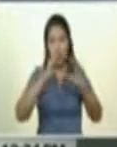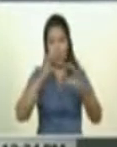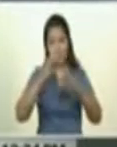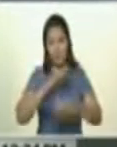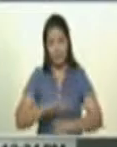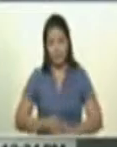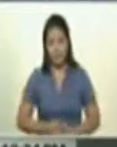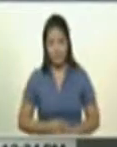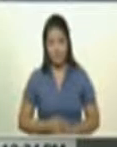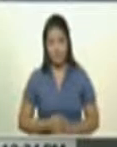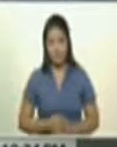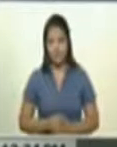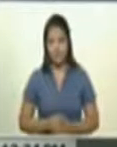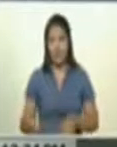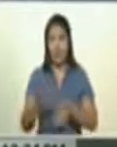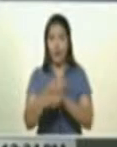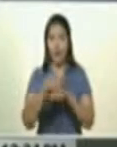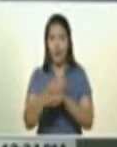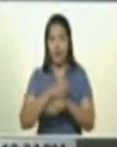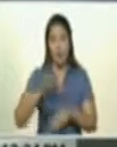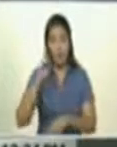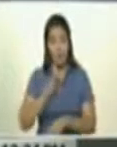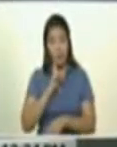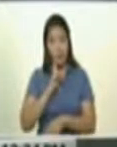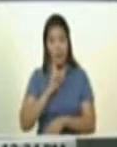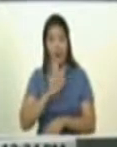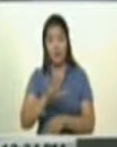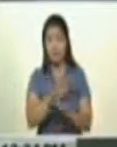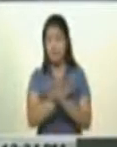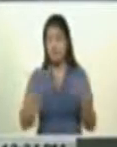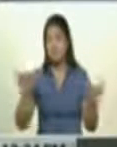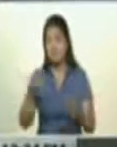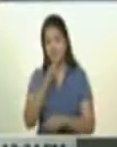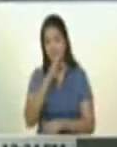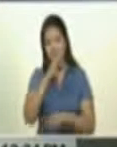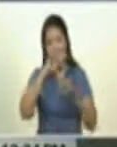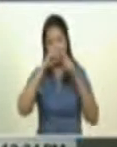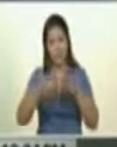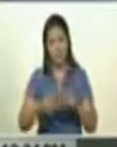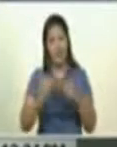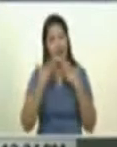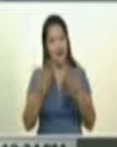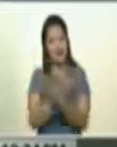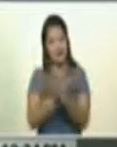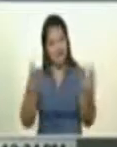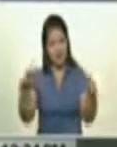que ha emprendido el gobierno bolivariano. De esta manera nosotros finalizamos la noticia en cifra de hoy. Gracias